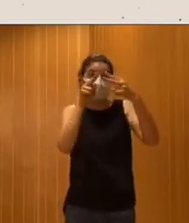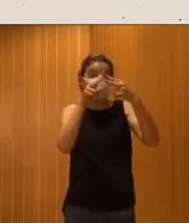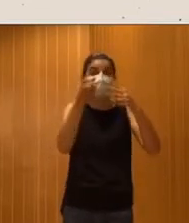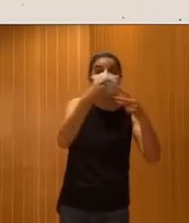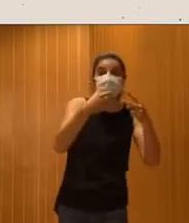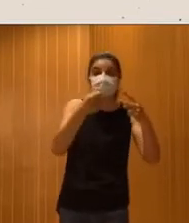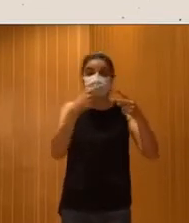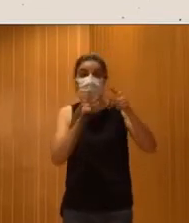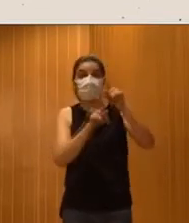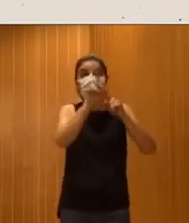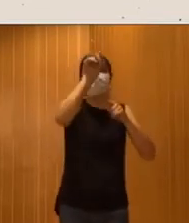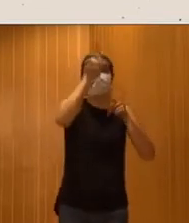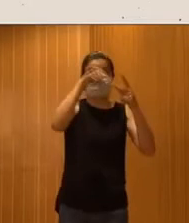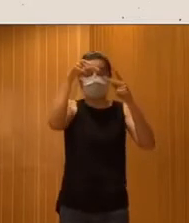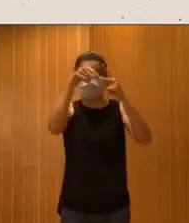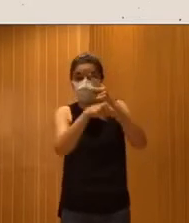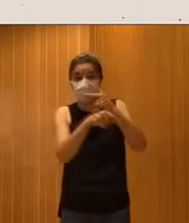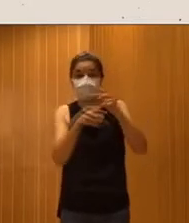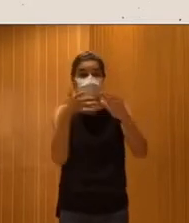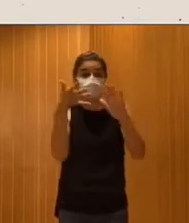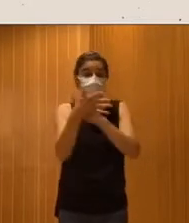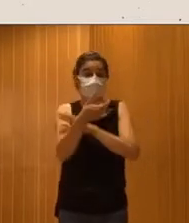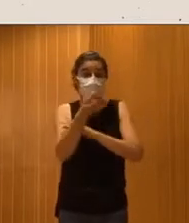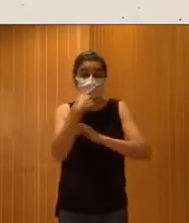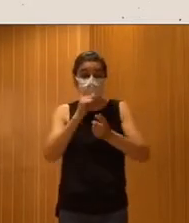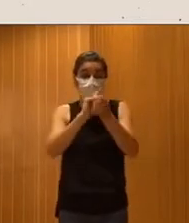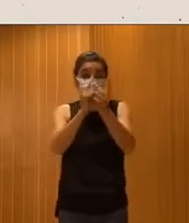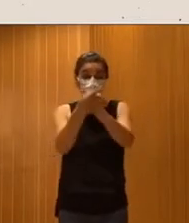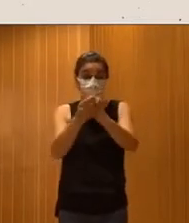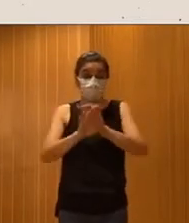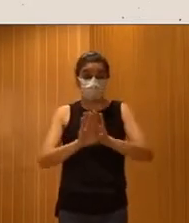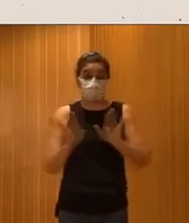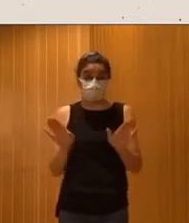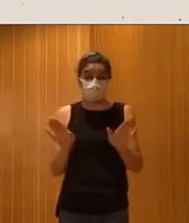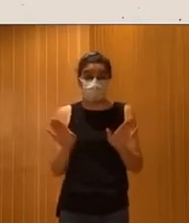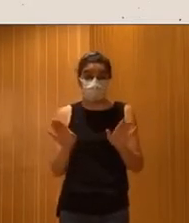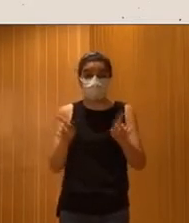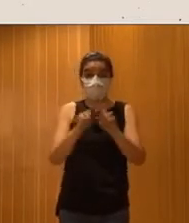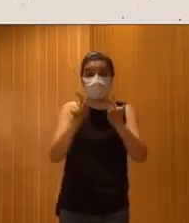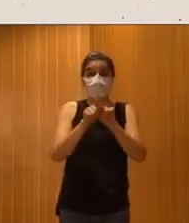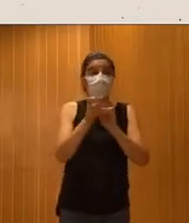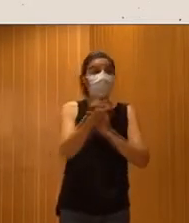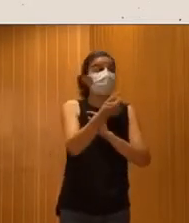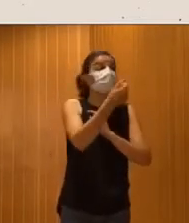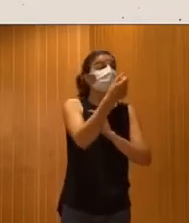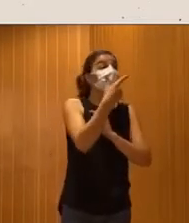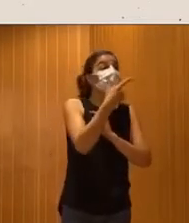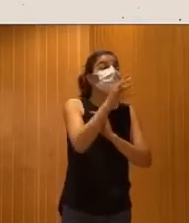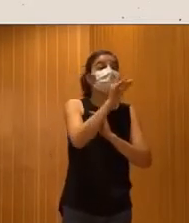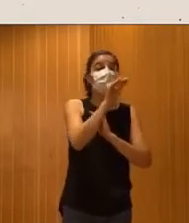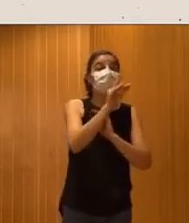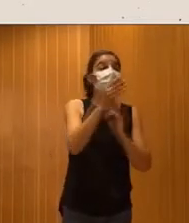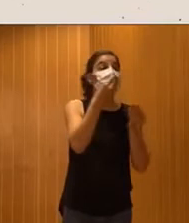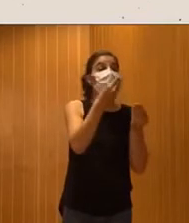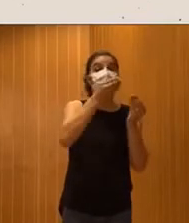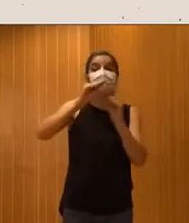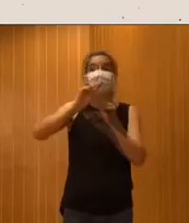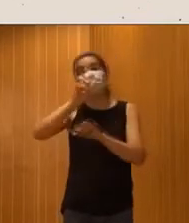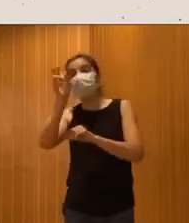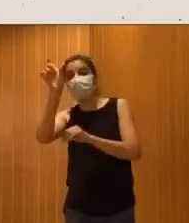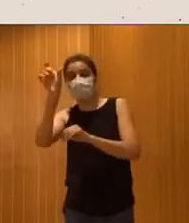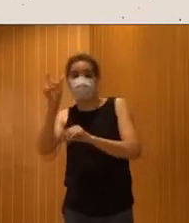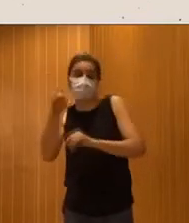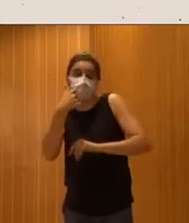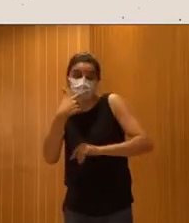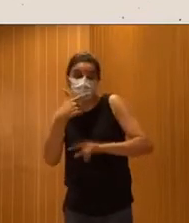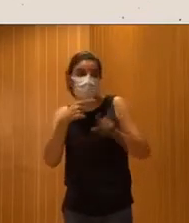risperidona. O sea, lo que se ha hecho básicamente en un montón de años es sustituir la risperidona, que es un fármaco